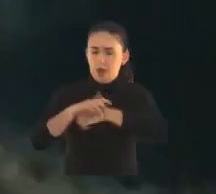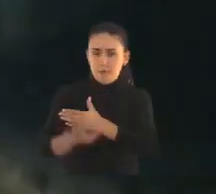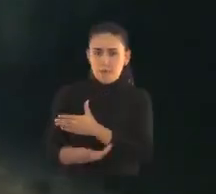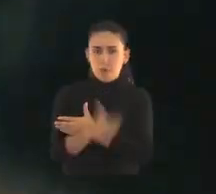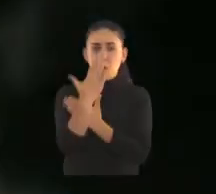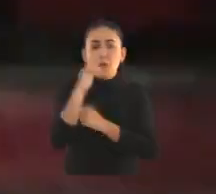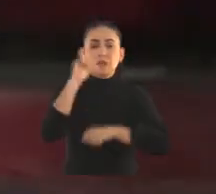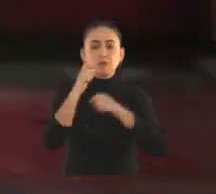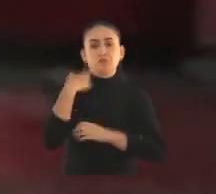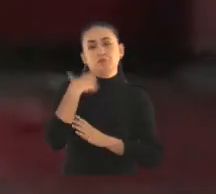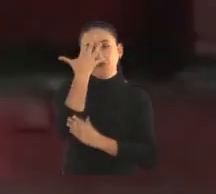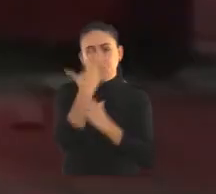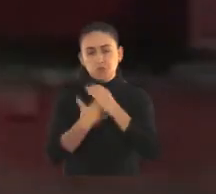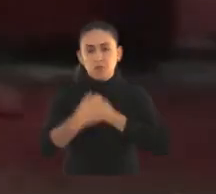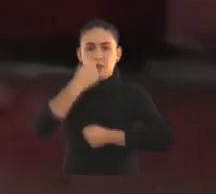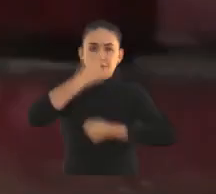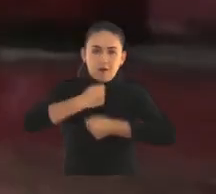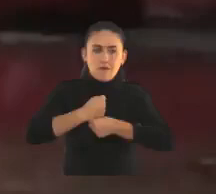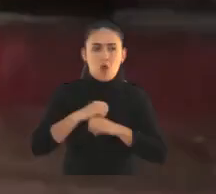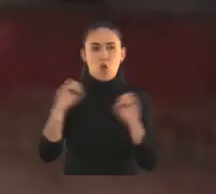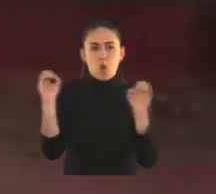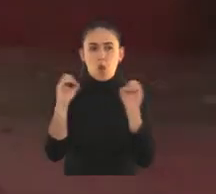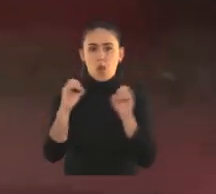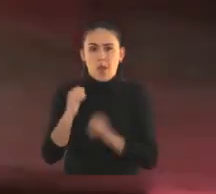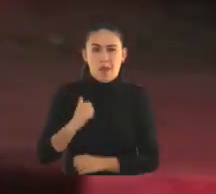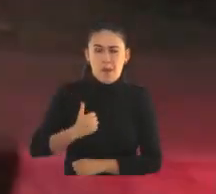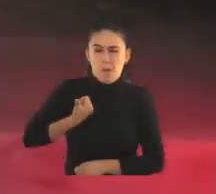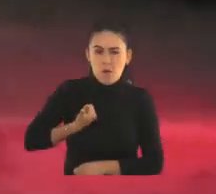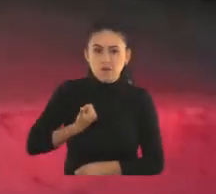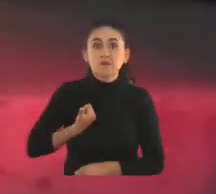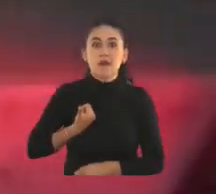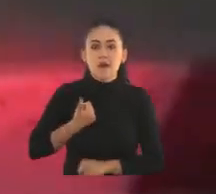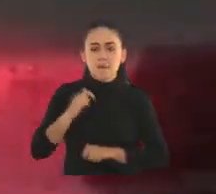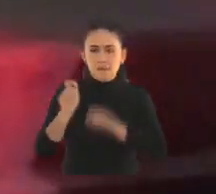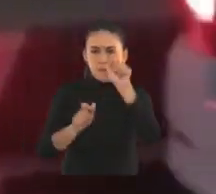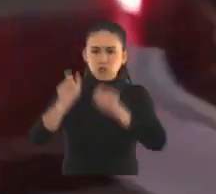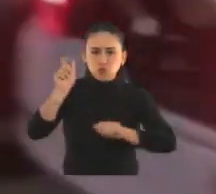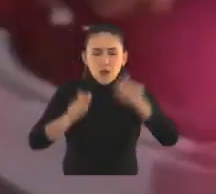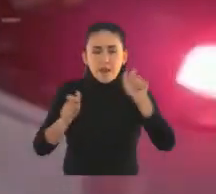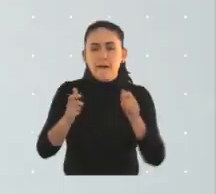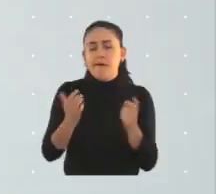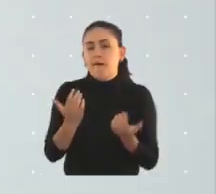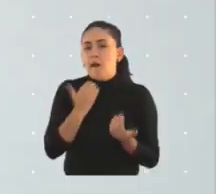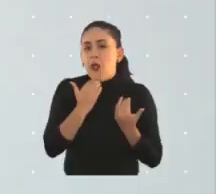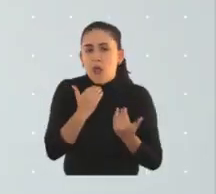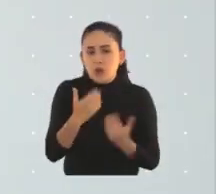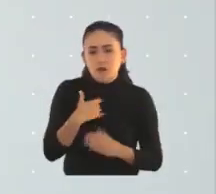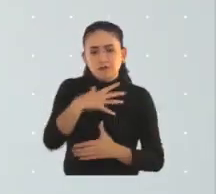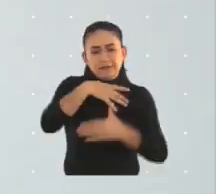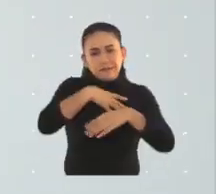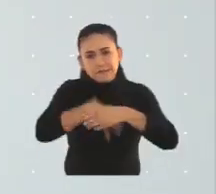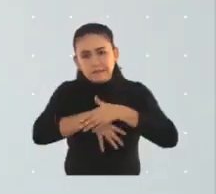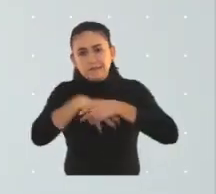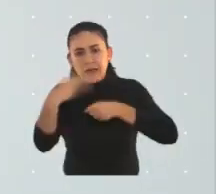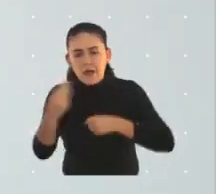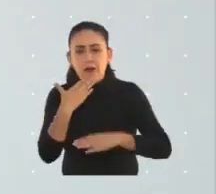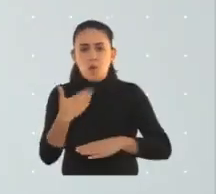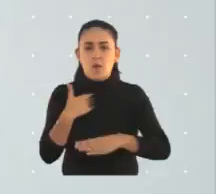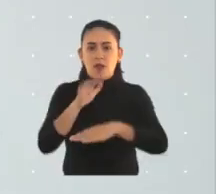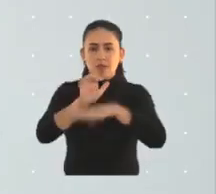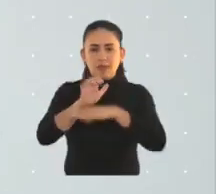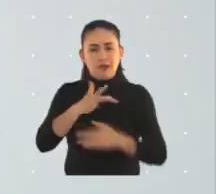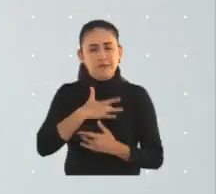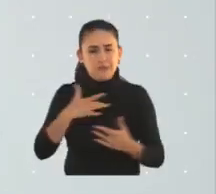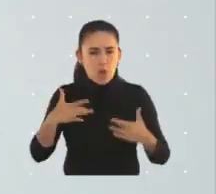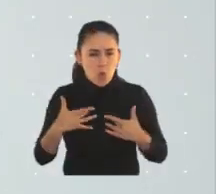personas salían a trabajar o aprovechaban la presencia de personas que necesitaban hacer algún tipo de diligencia en una entidad de